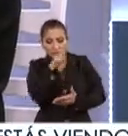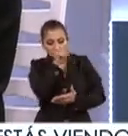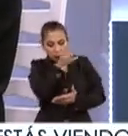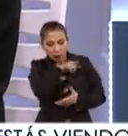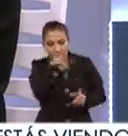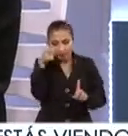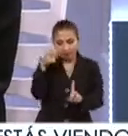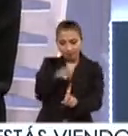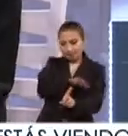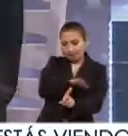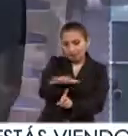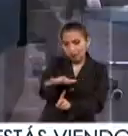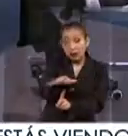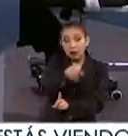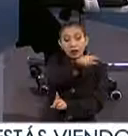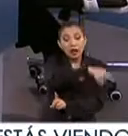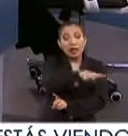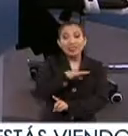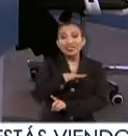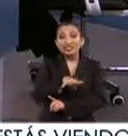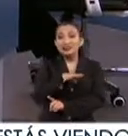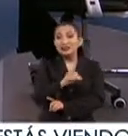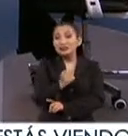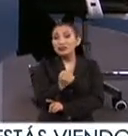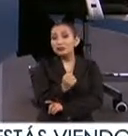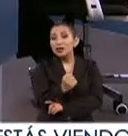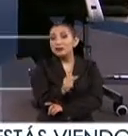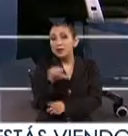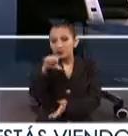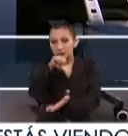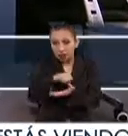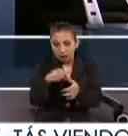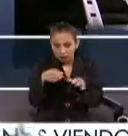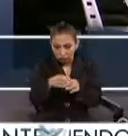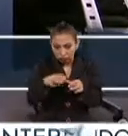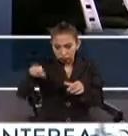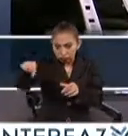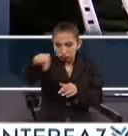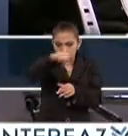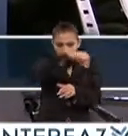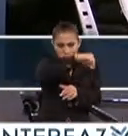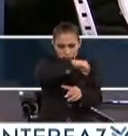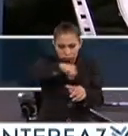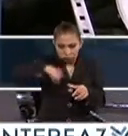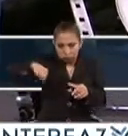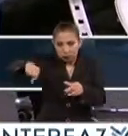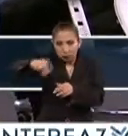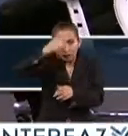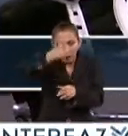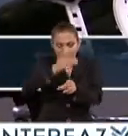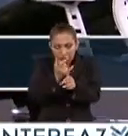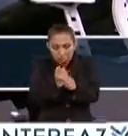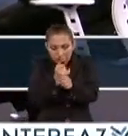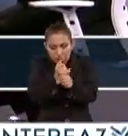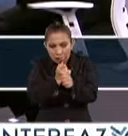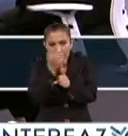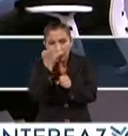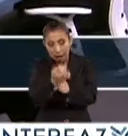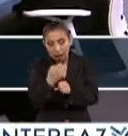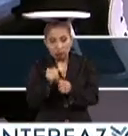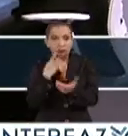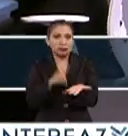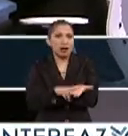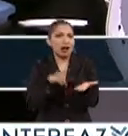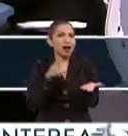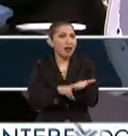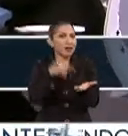una dirección. Mientras que el del 19 de septiembre queda en el centro y queda muy rodeado de muchas estaciones. Y esto está siendo pues oro